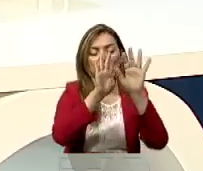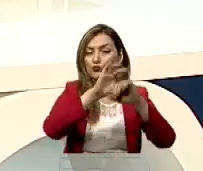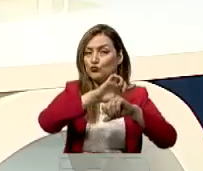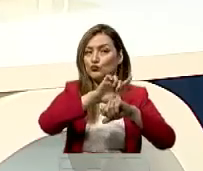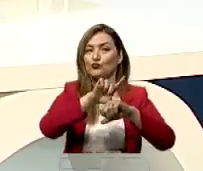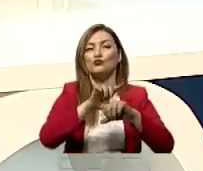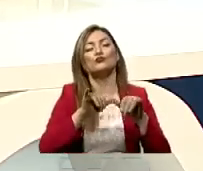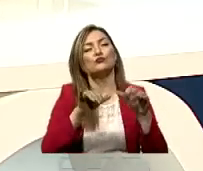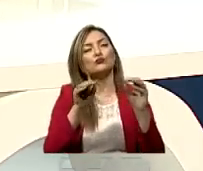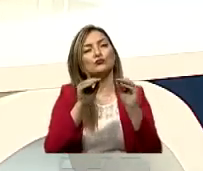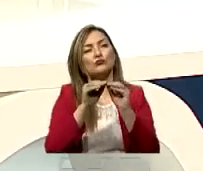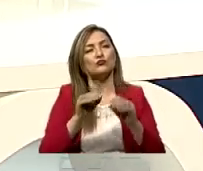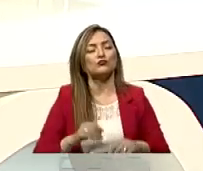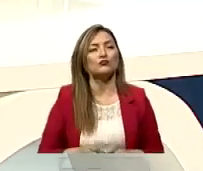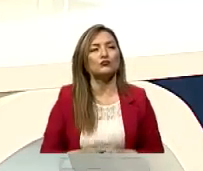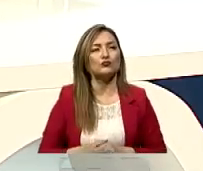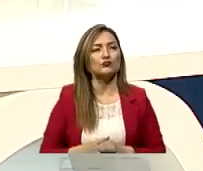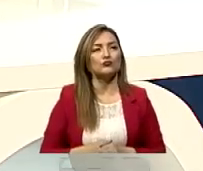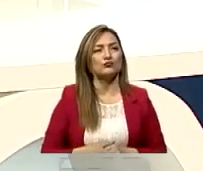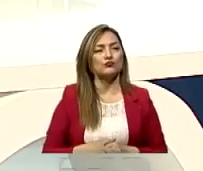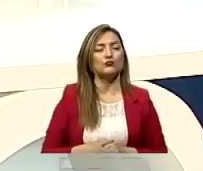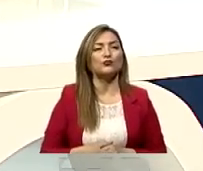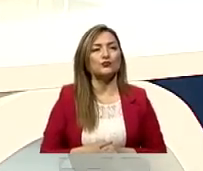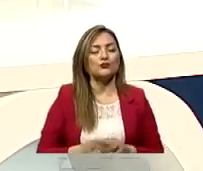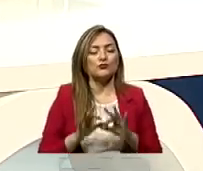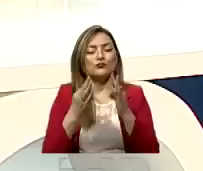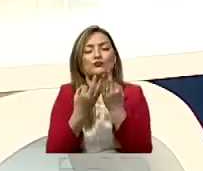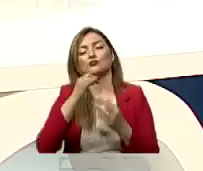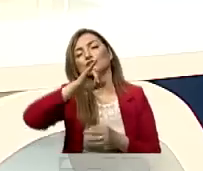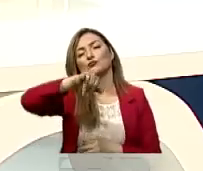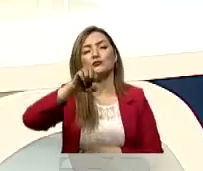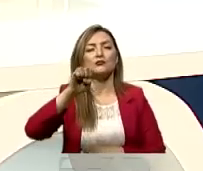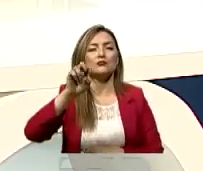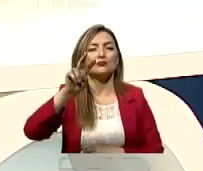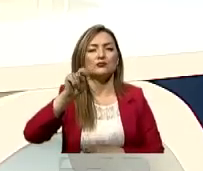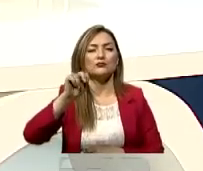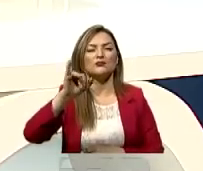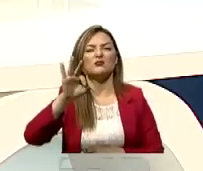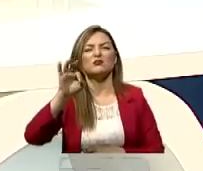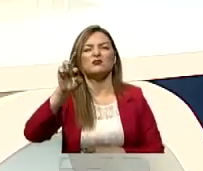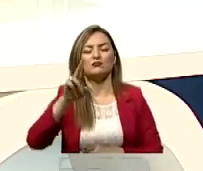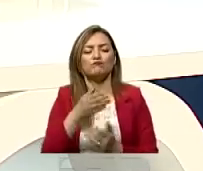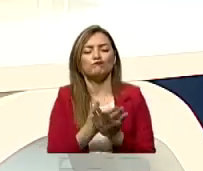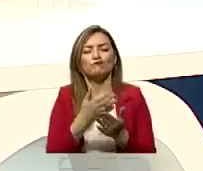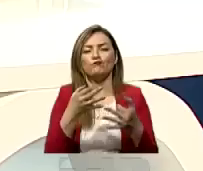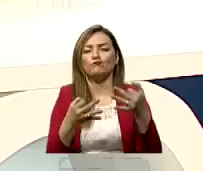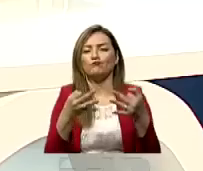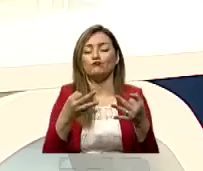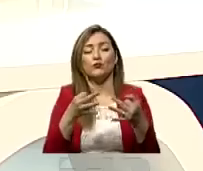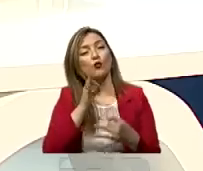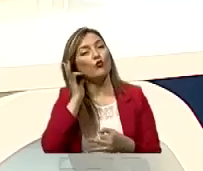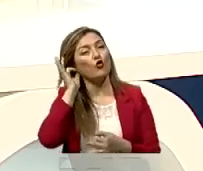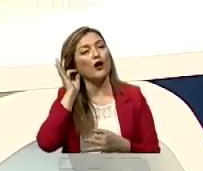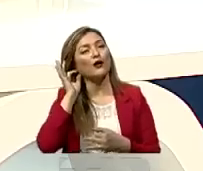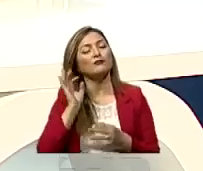6:09. Continuamos con más y ahora les contamos que los familiares de Jennifer Kimbiulco exigen justicia. La joven desapareció en Otavalo,